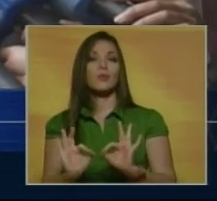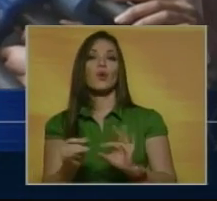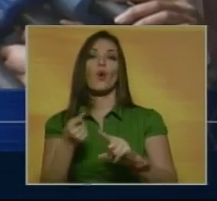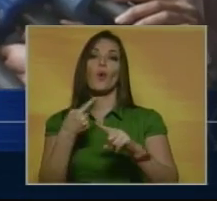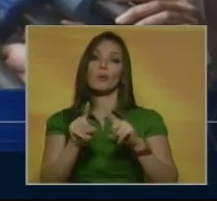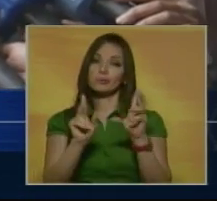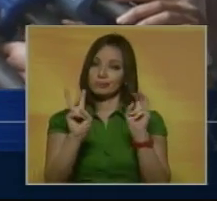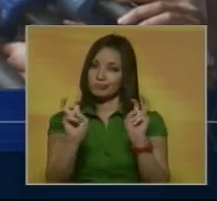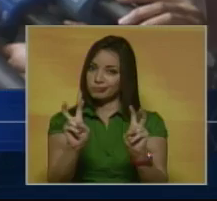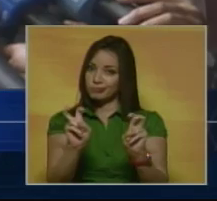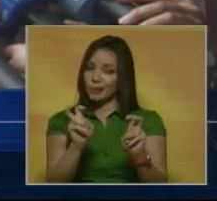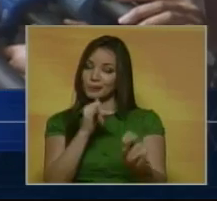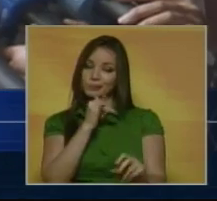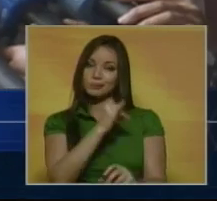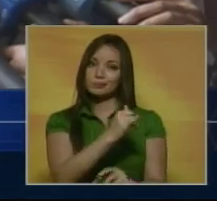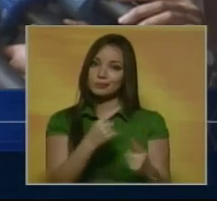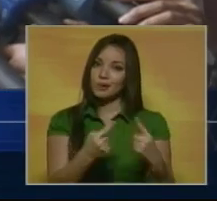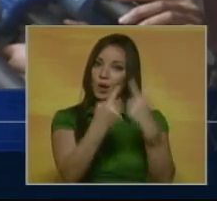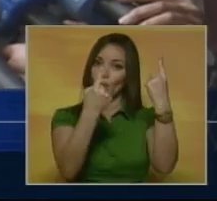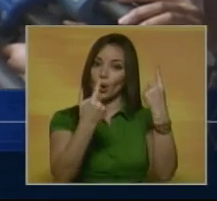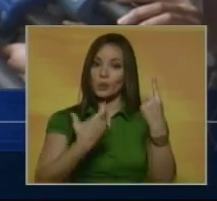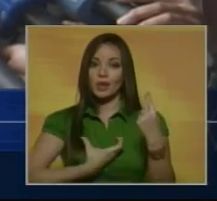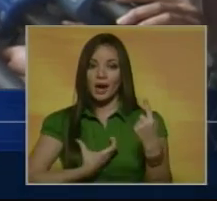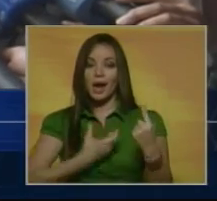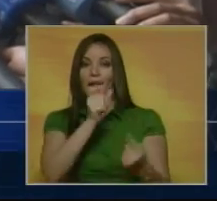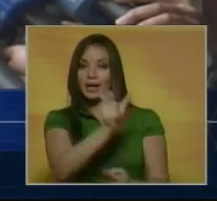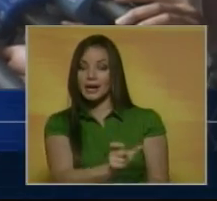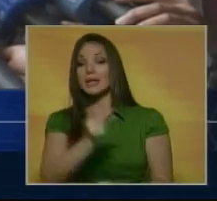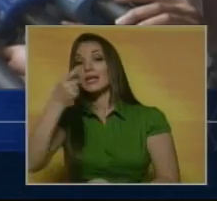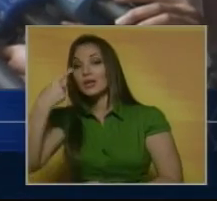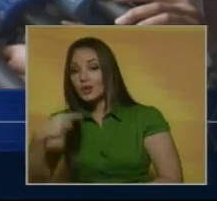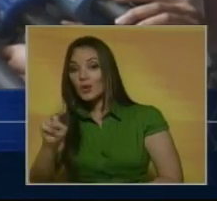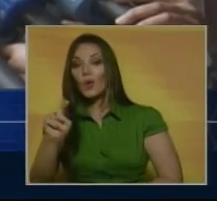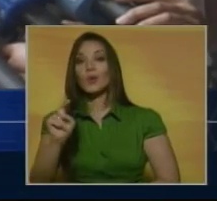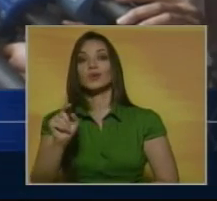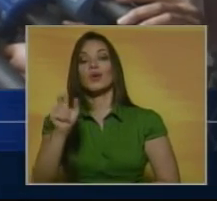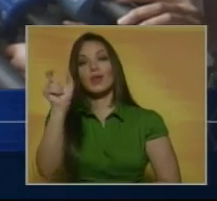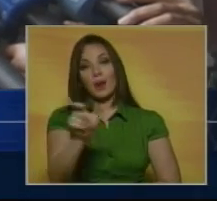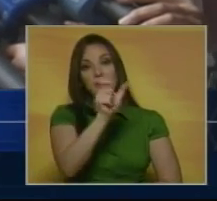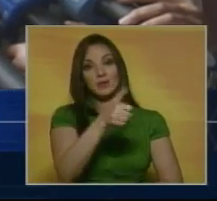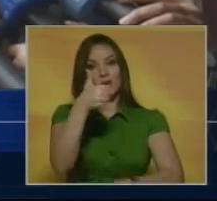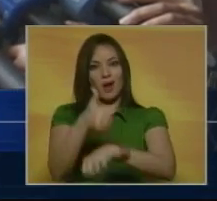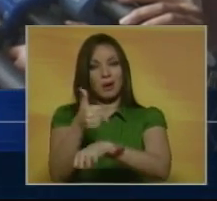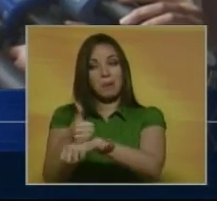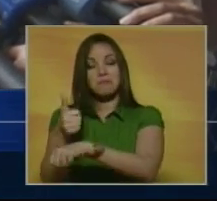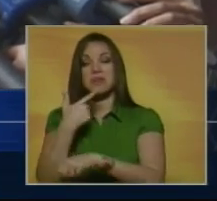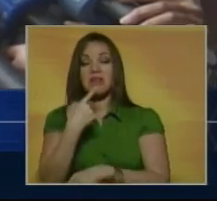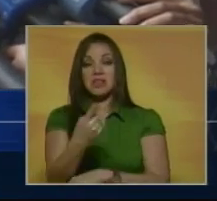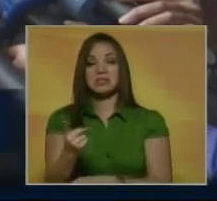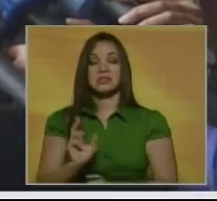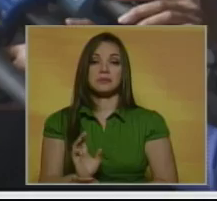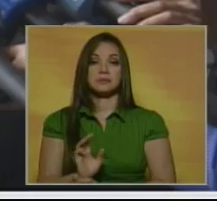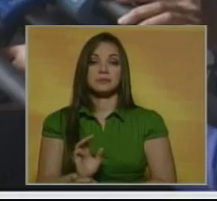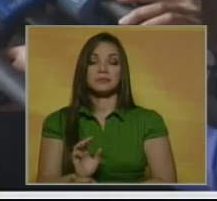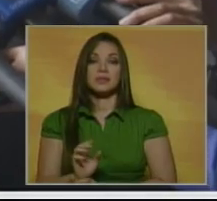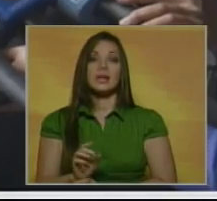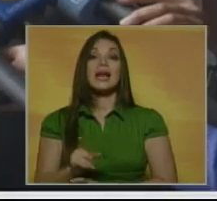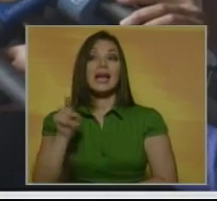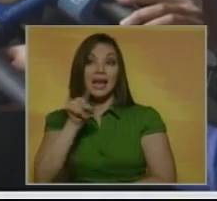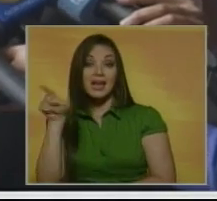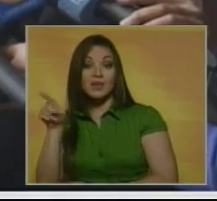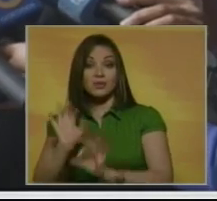acusación no contra Ledesma, sino contra otros de los acusados en este caso. Se está preparando